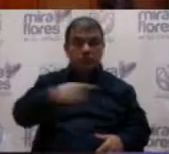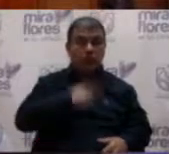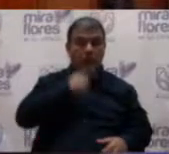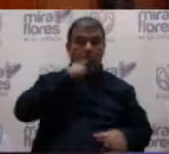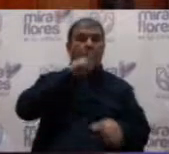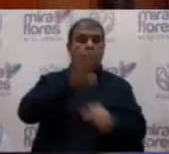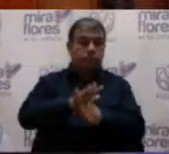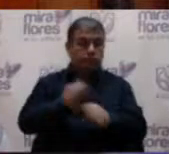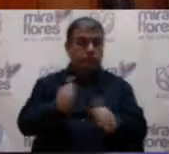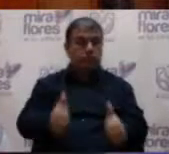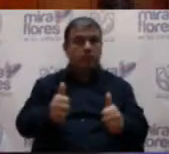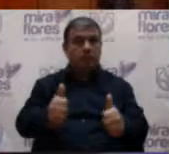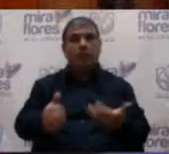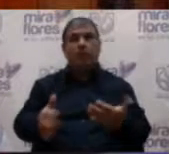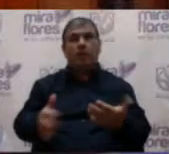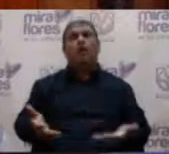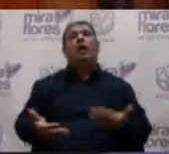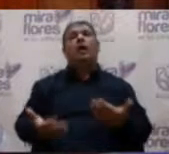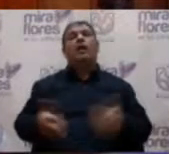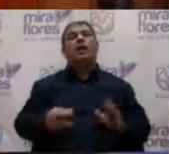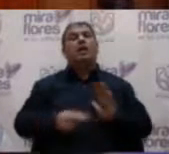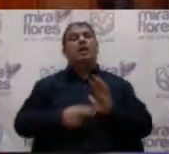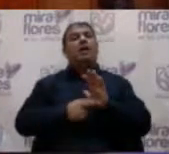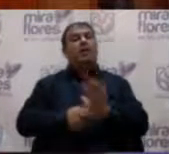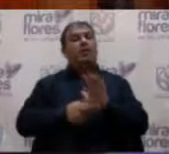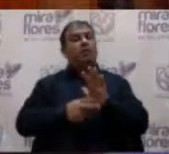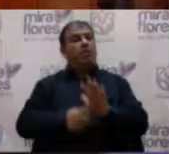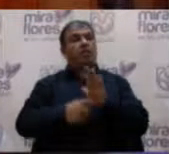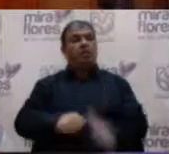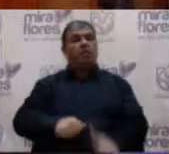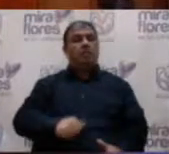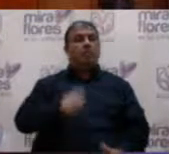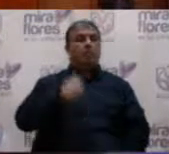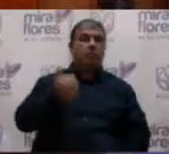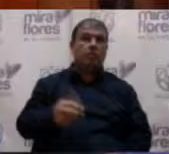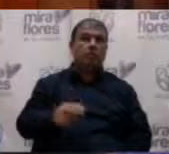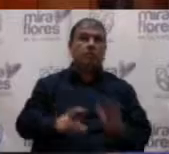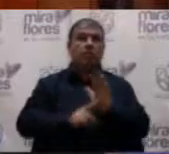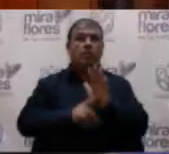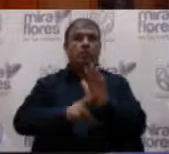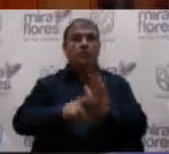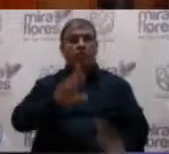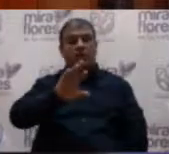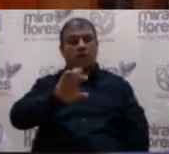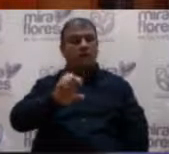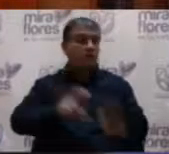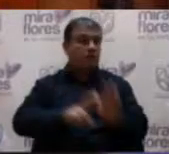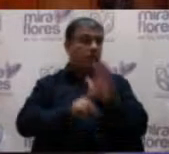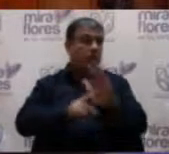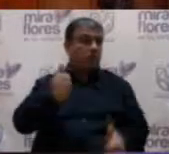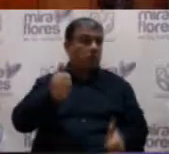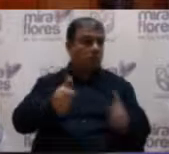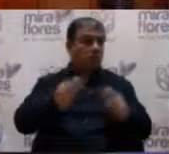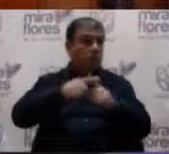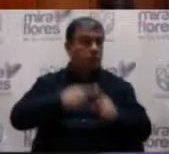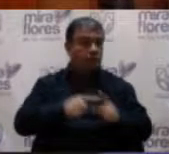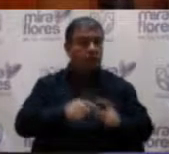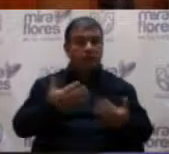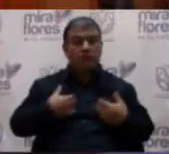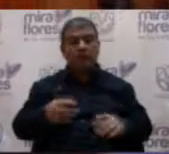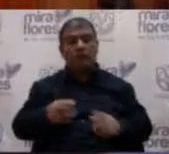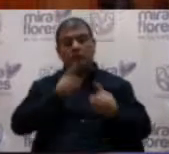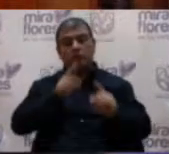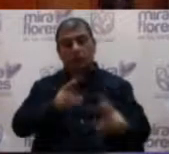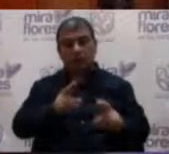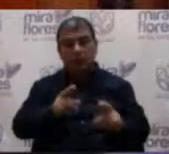nuestros compromisos, generamos reputación, y al generar reputación tenemos resultados que son sumamente favorables